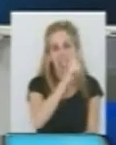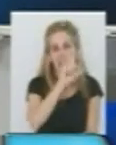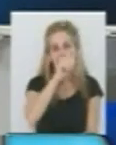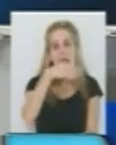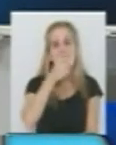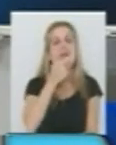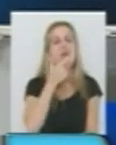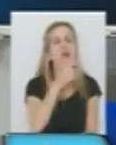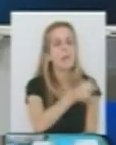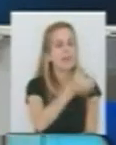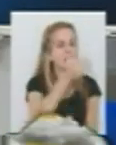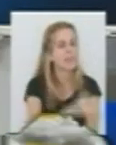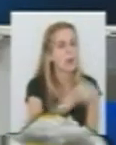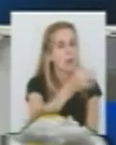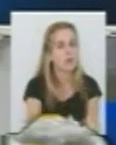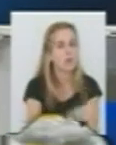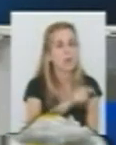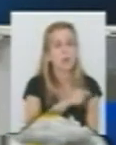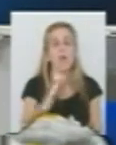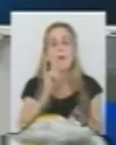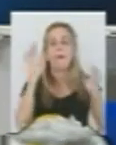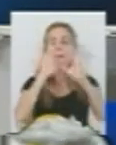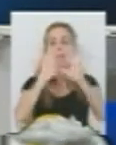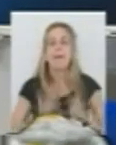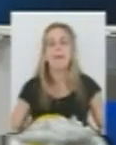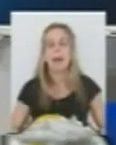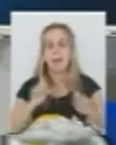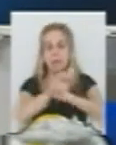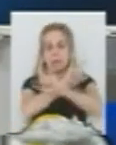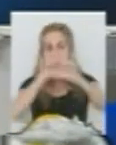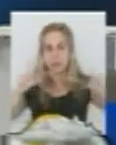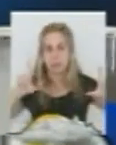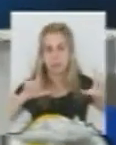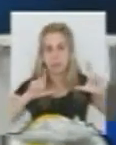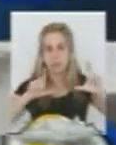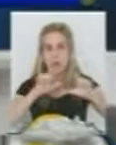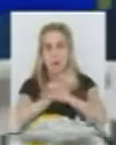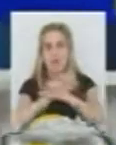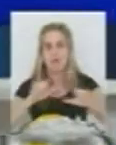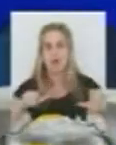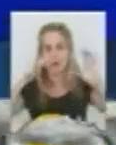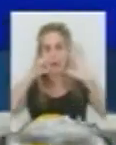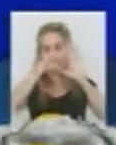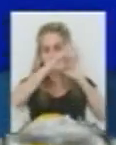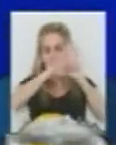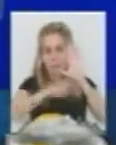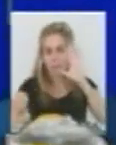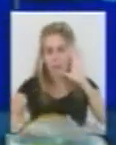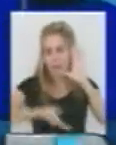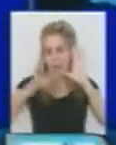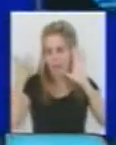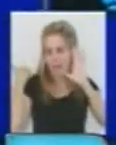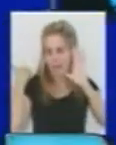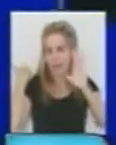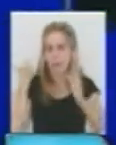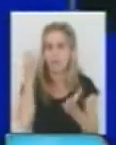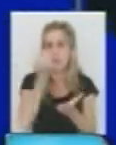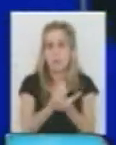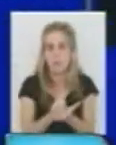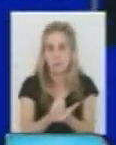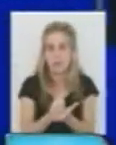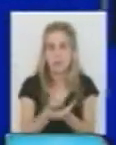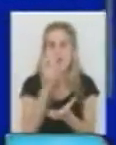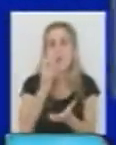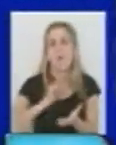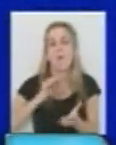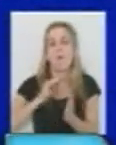boletín que le hicimos a Insaurralde. ¿Fue un buen diputado? Mirá, tenía mandato por 4 años, 2013-2017. ¿Lo